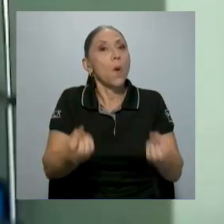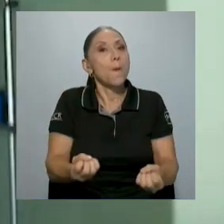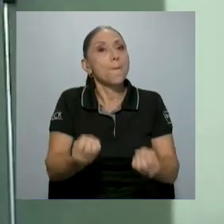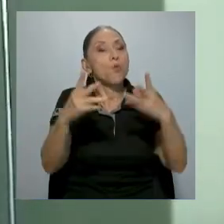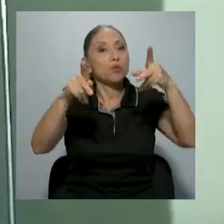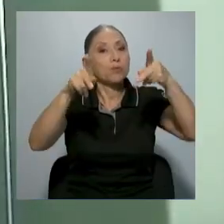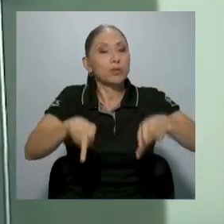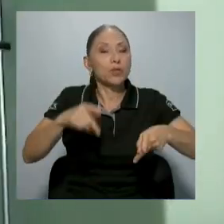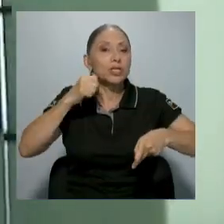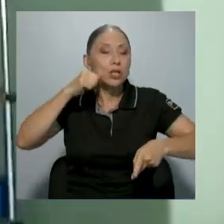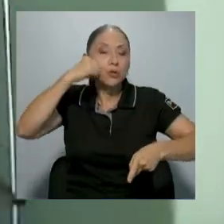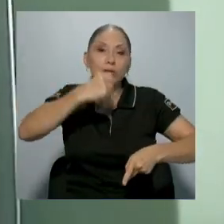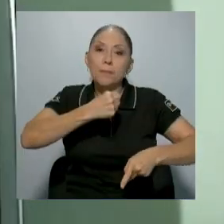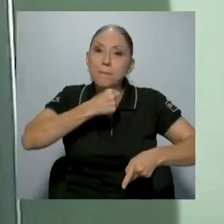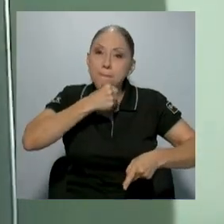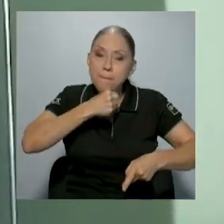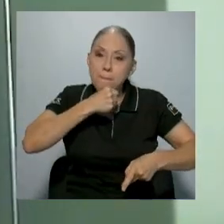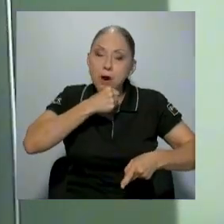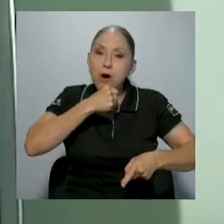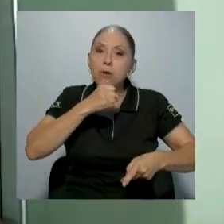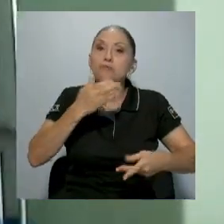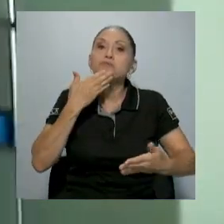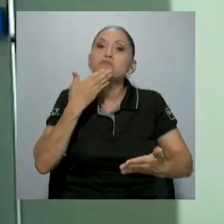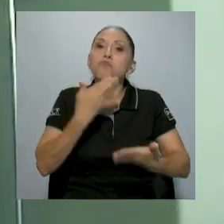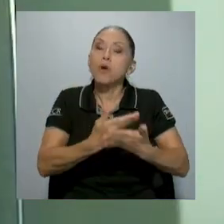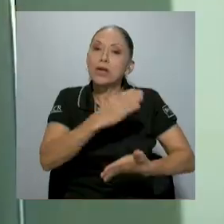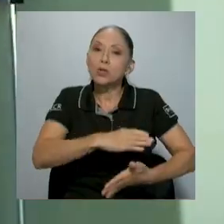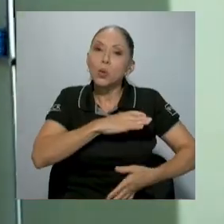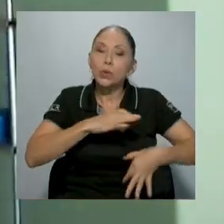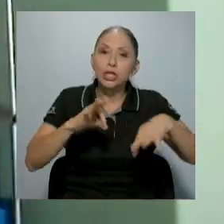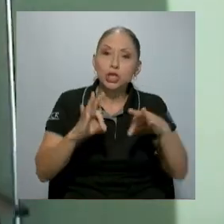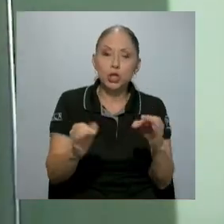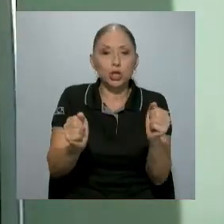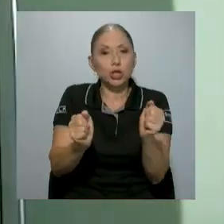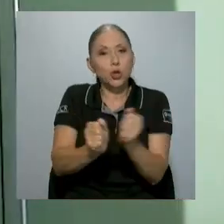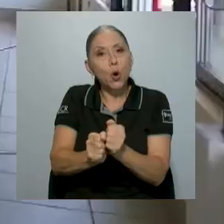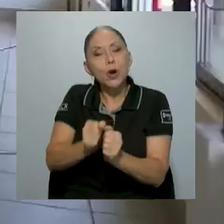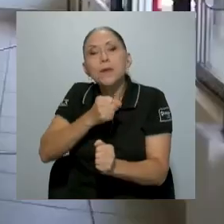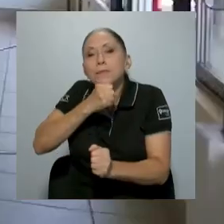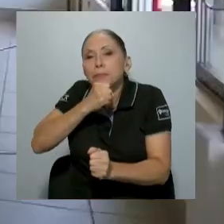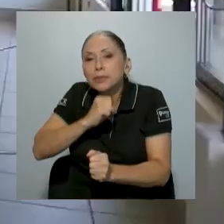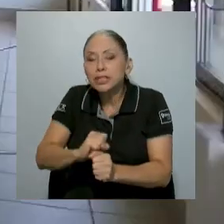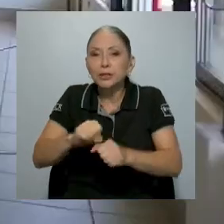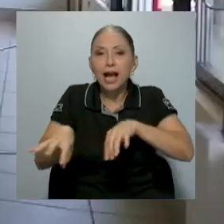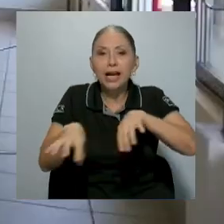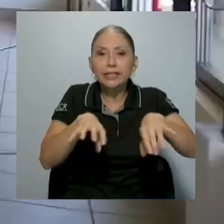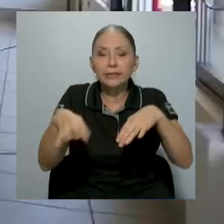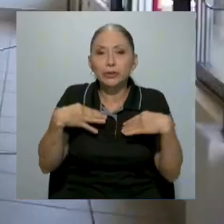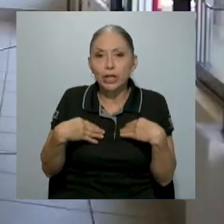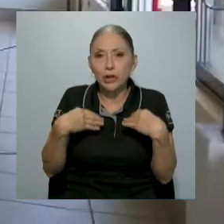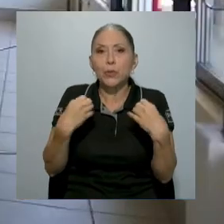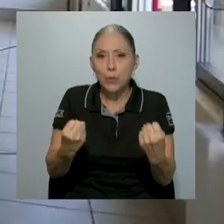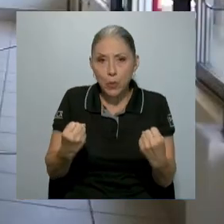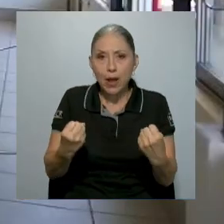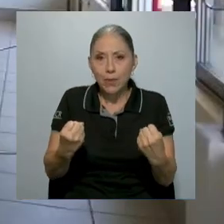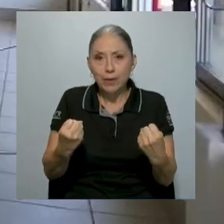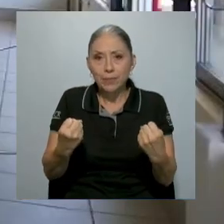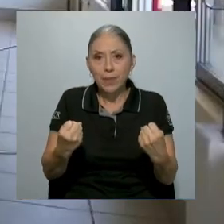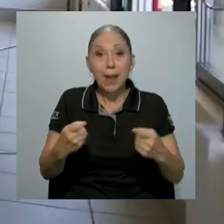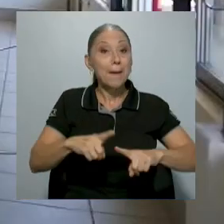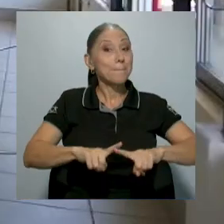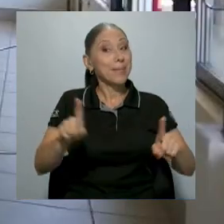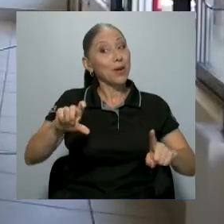buenas condiciones, en un envejecimiento activo y saludable, ¿verdad?, como lo vemos. Hay otro